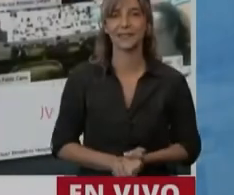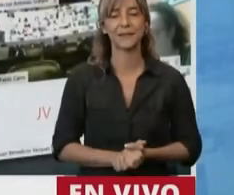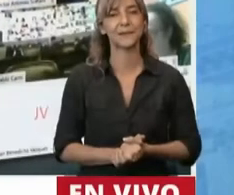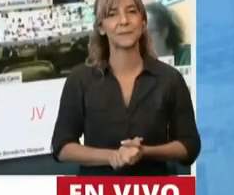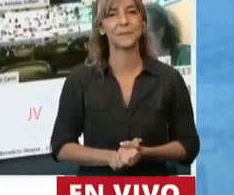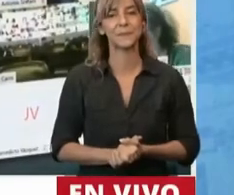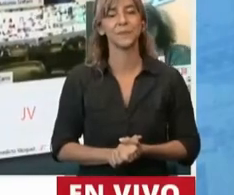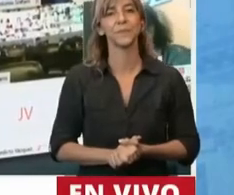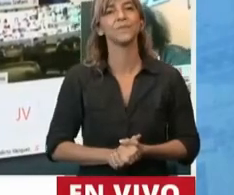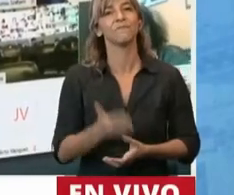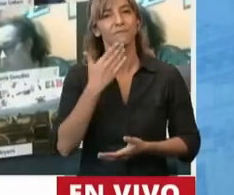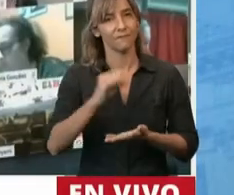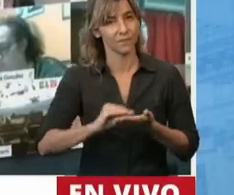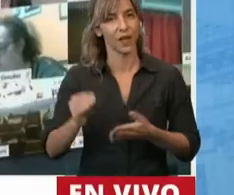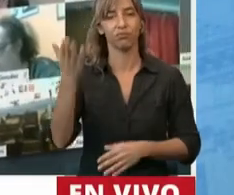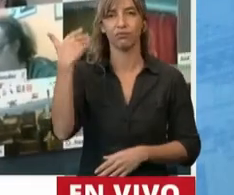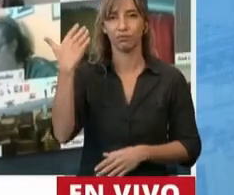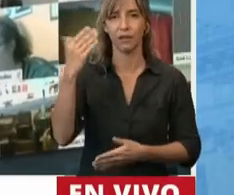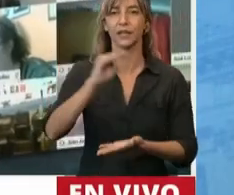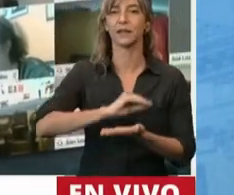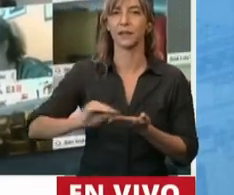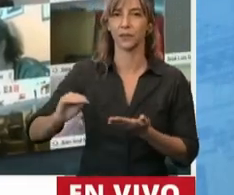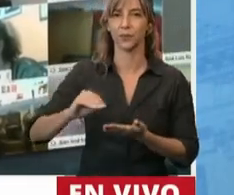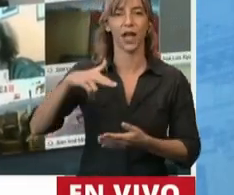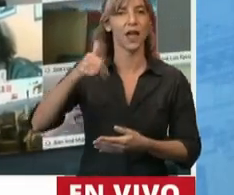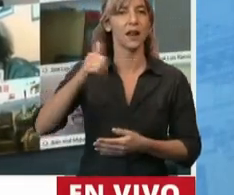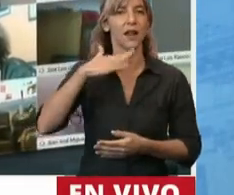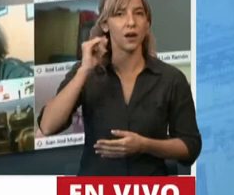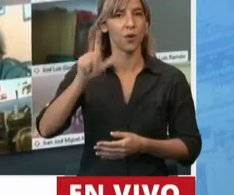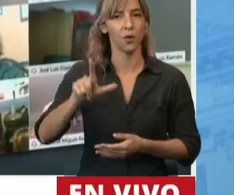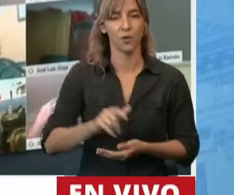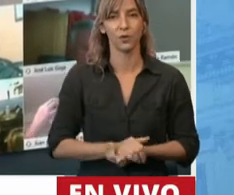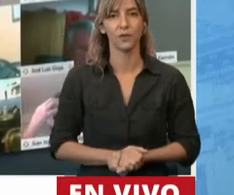Tiene la palabra la diputada Claudia Najul.